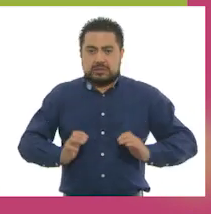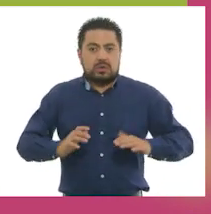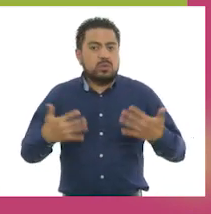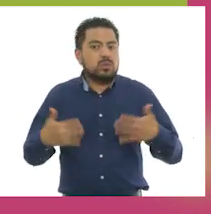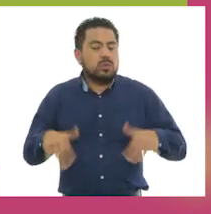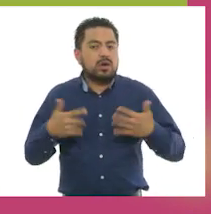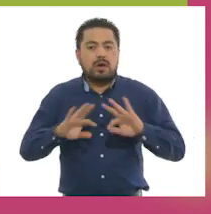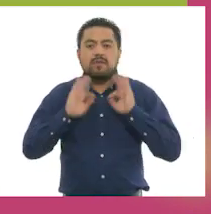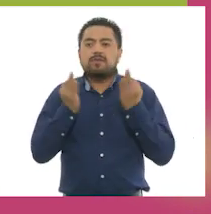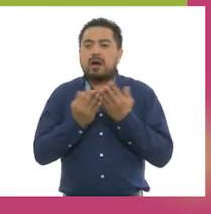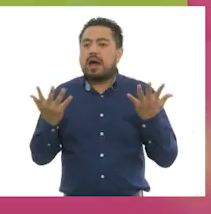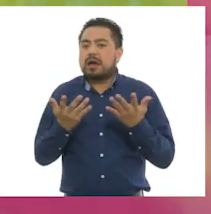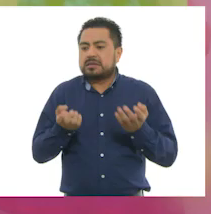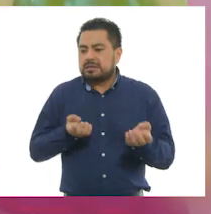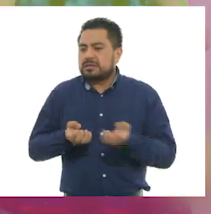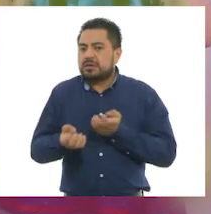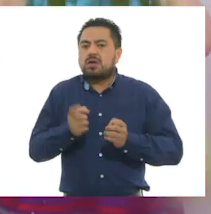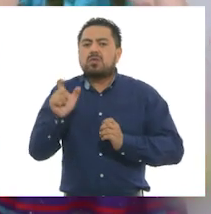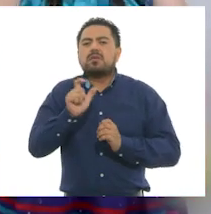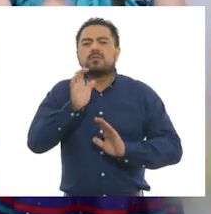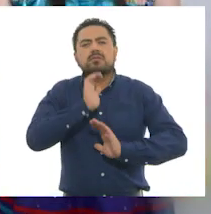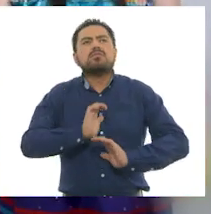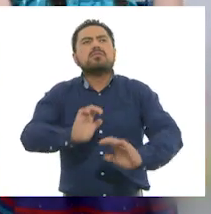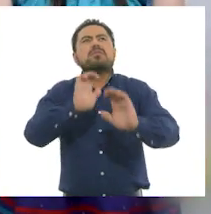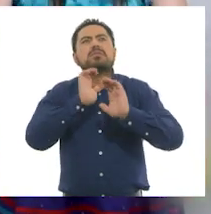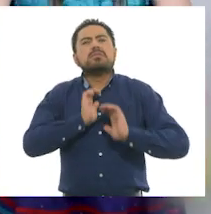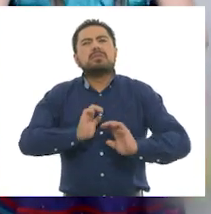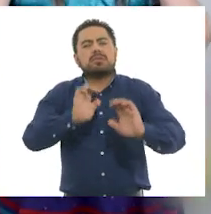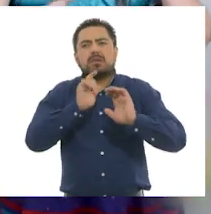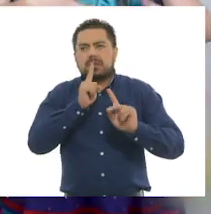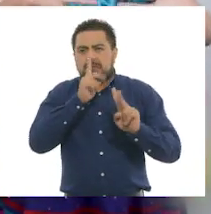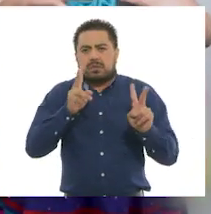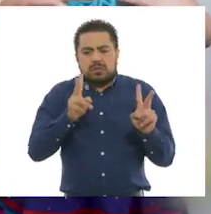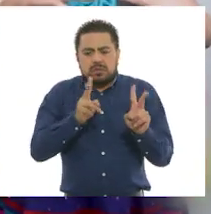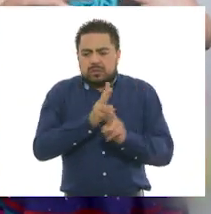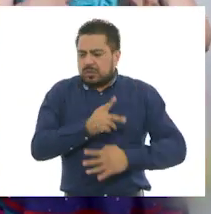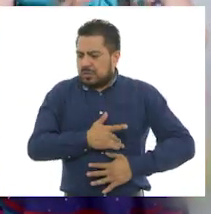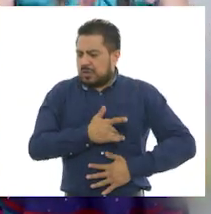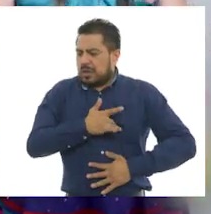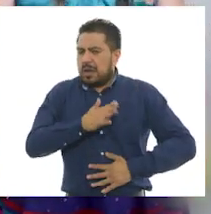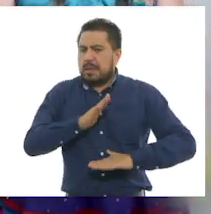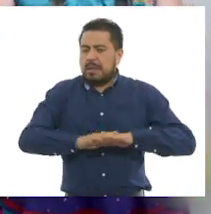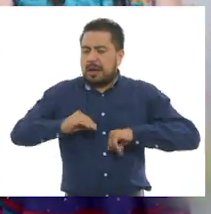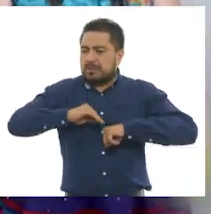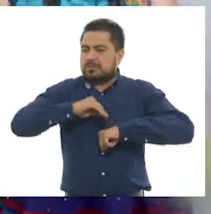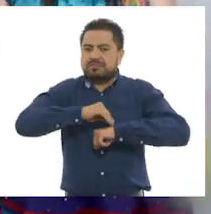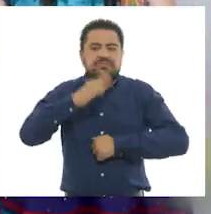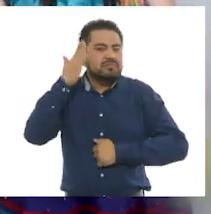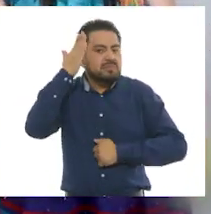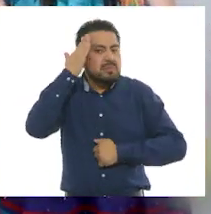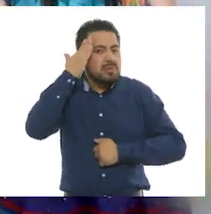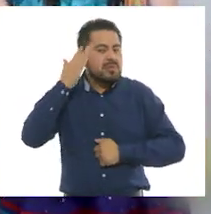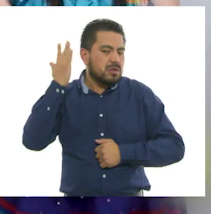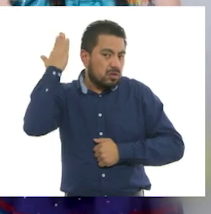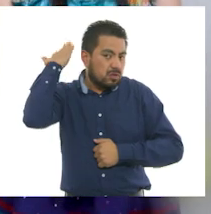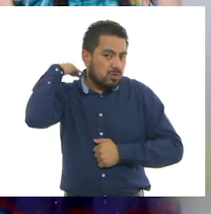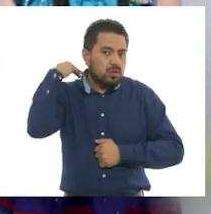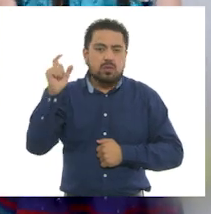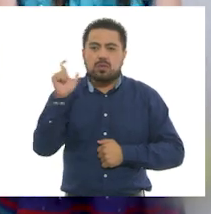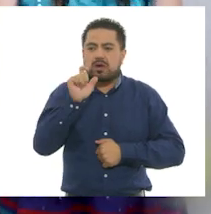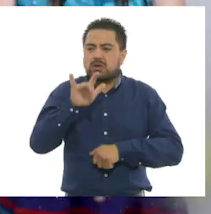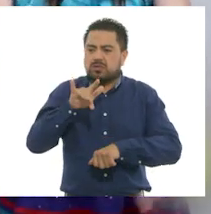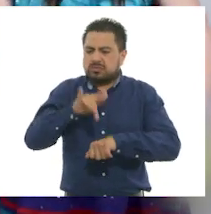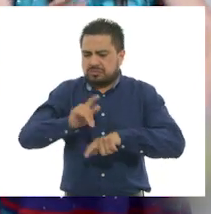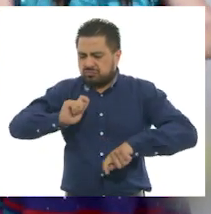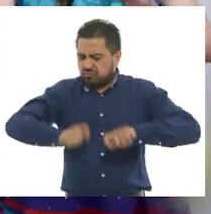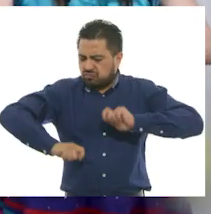es una forma de hacer ejercicio cuando cantamos. Respiramos profundo y aumentamos nuestra capacidad pulmonar. Cuando tocamos el